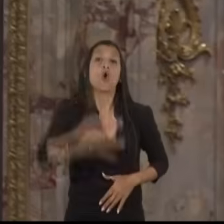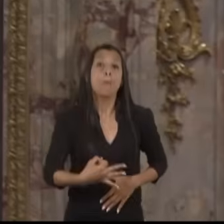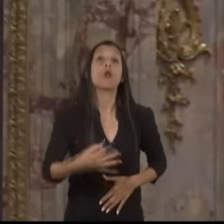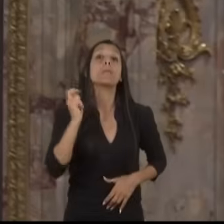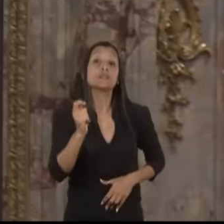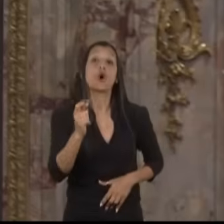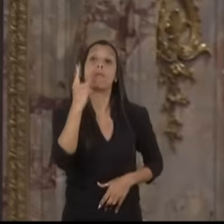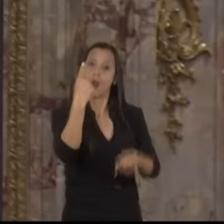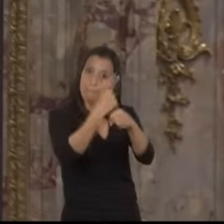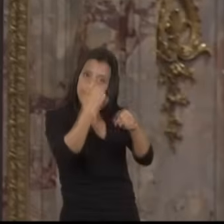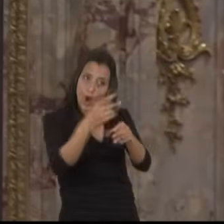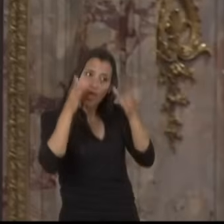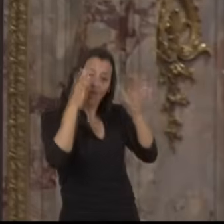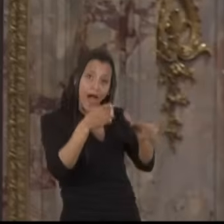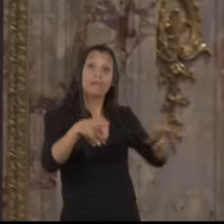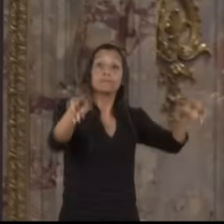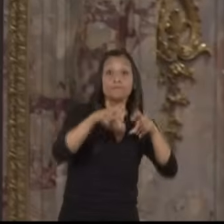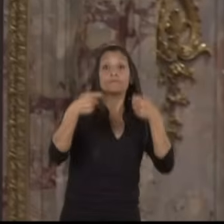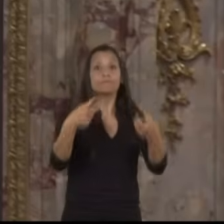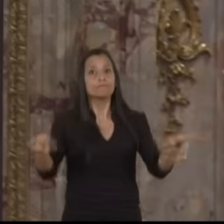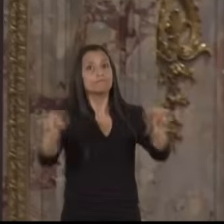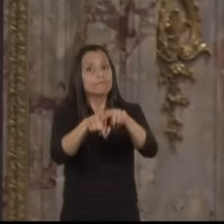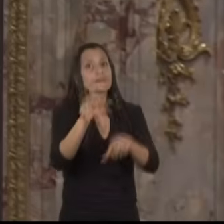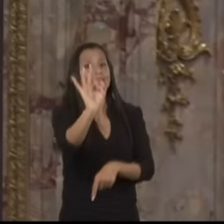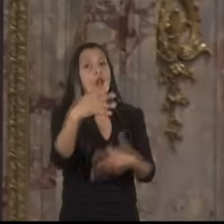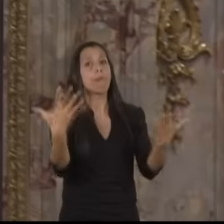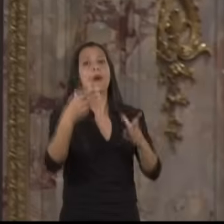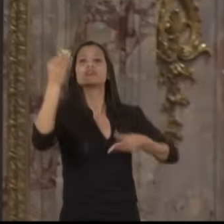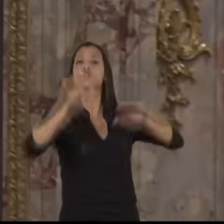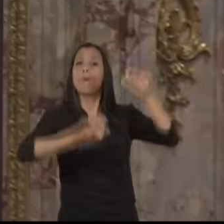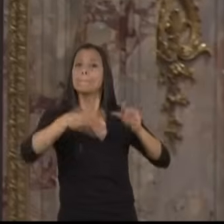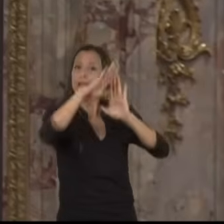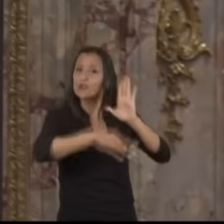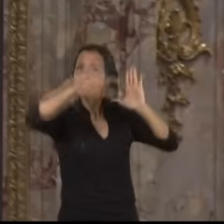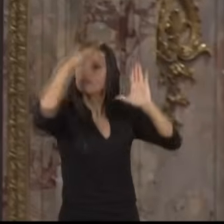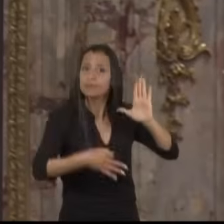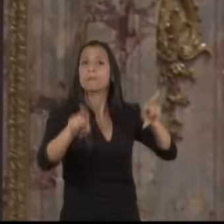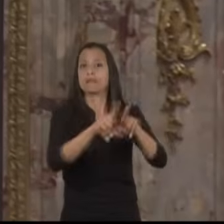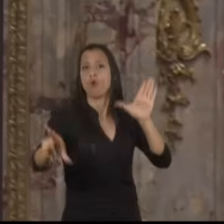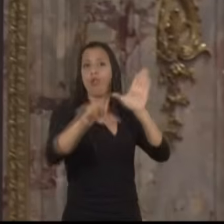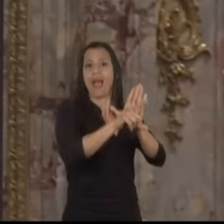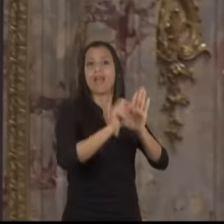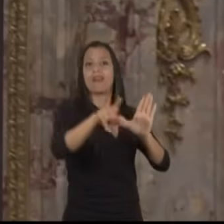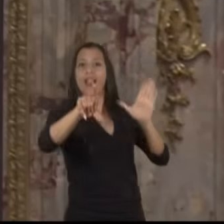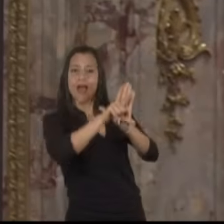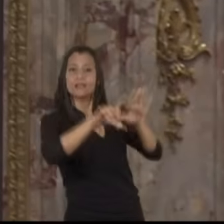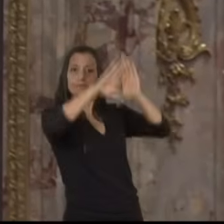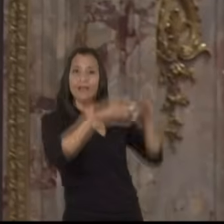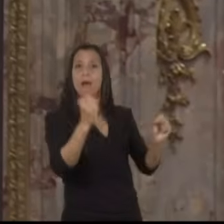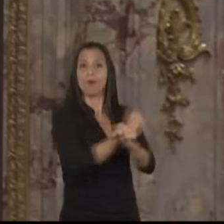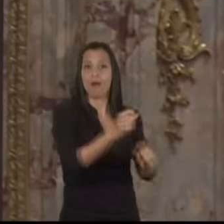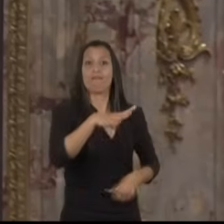con el equilibrio fiscal y que por ello contará con un presupuesto específico dentro de la ley de leyes.